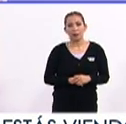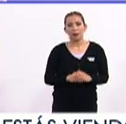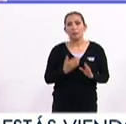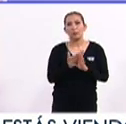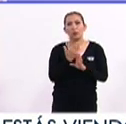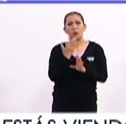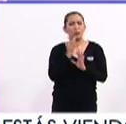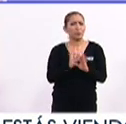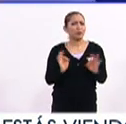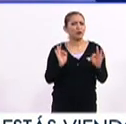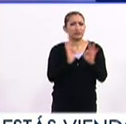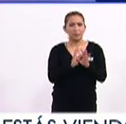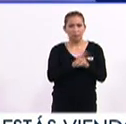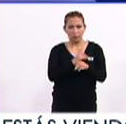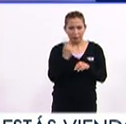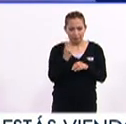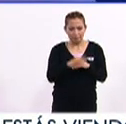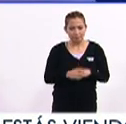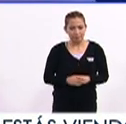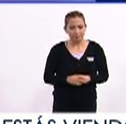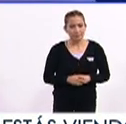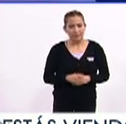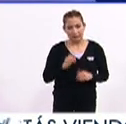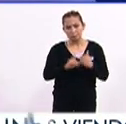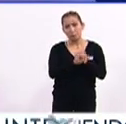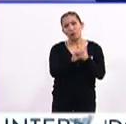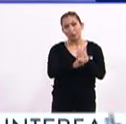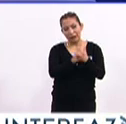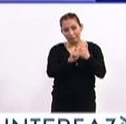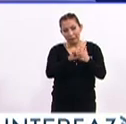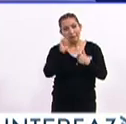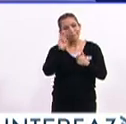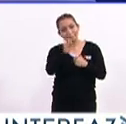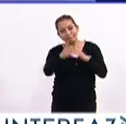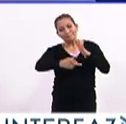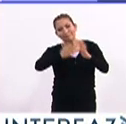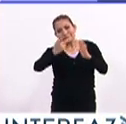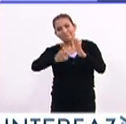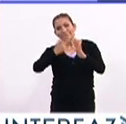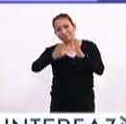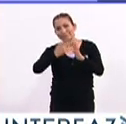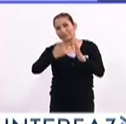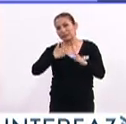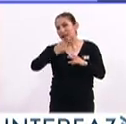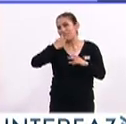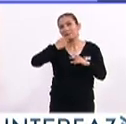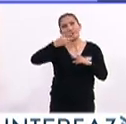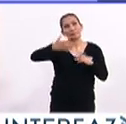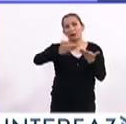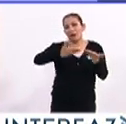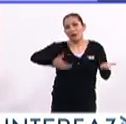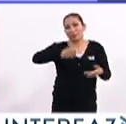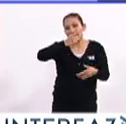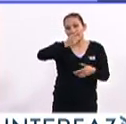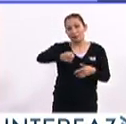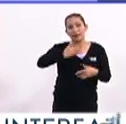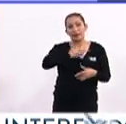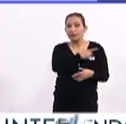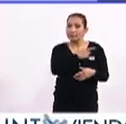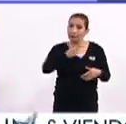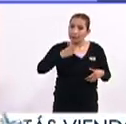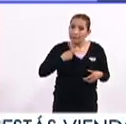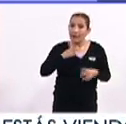importante porque es un problema que se presenta, se habla ahora actualmente de que